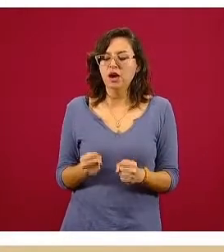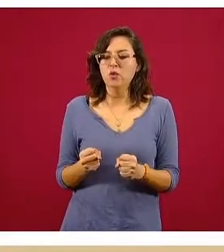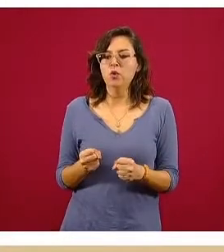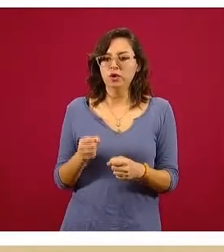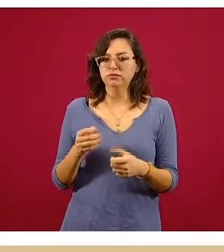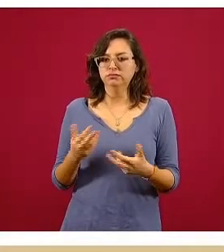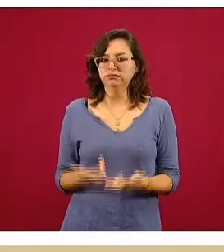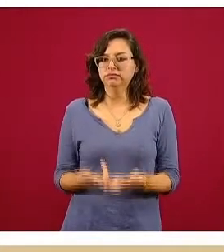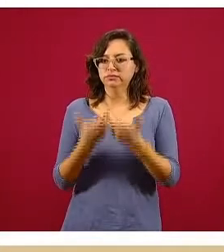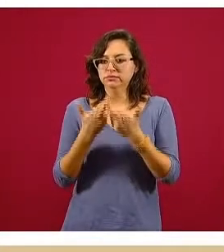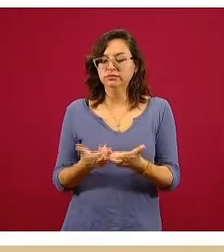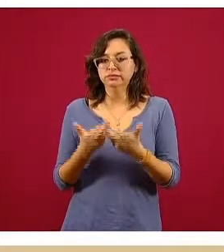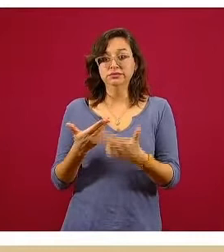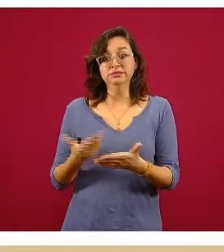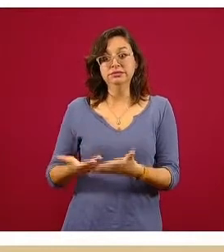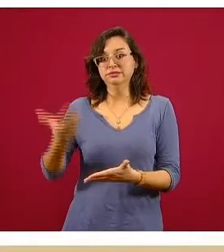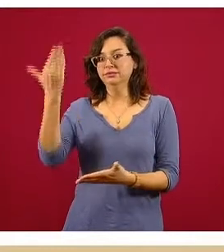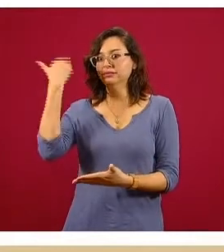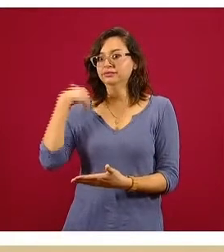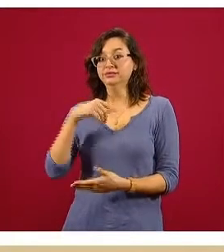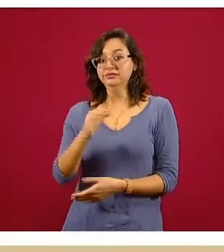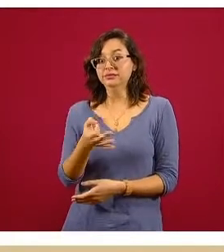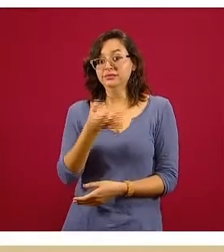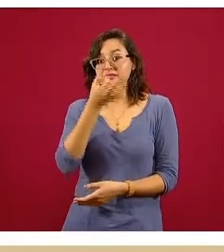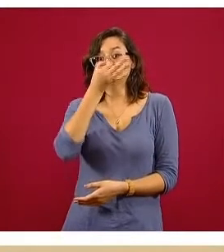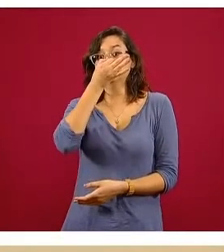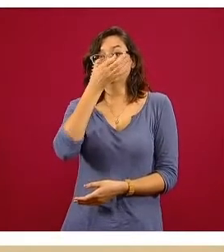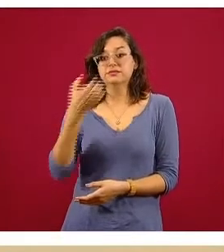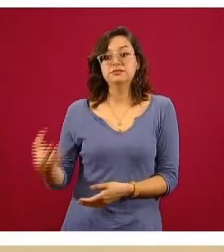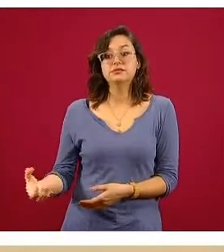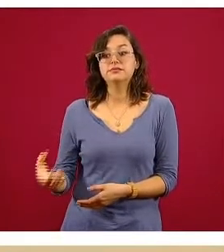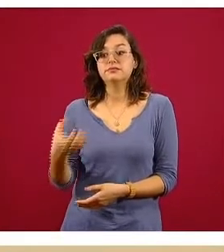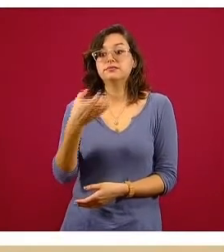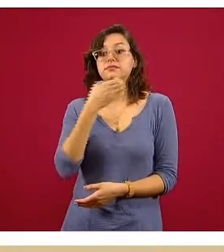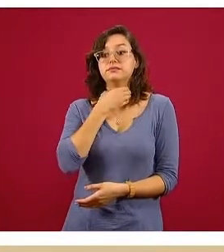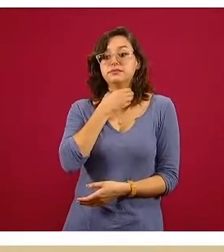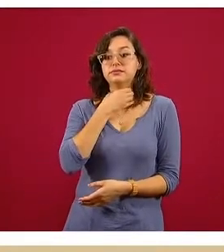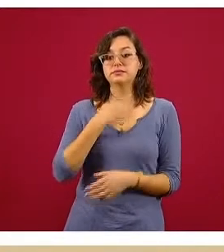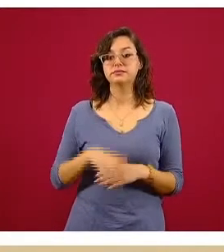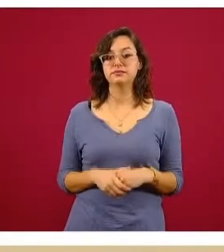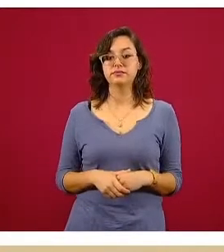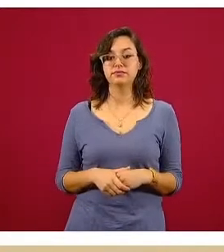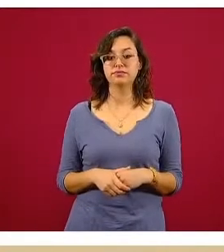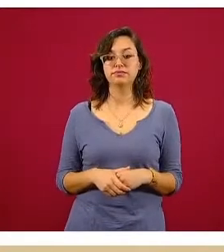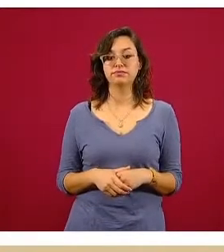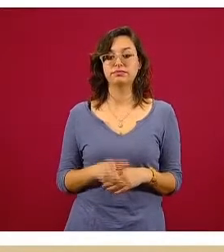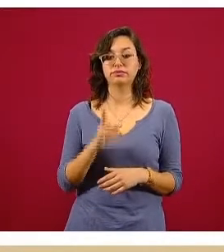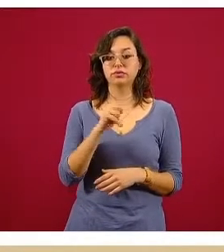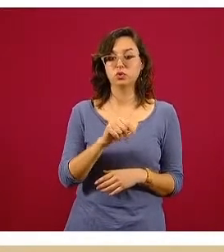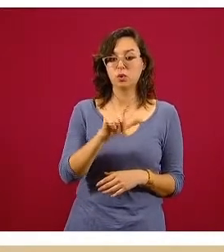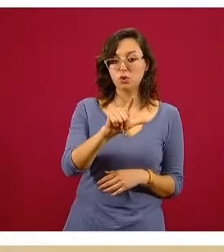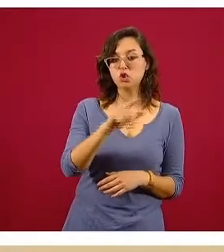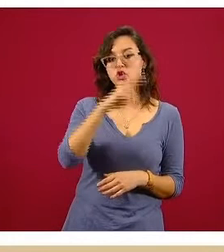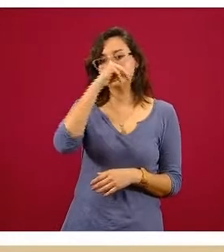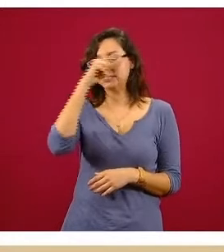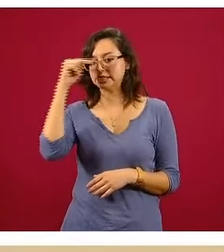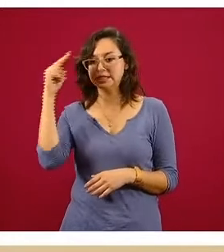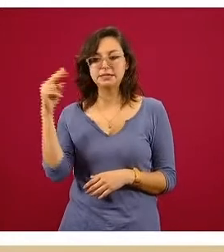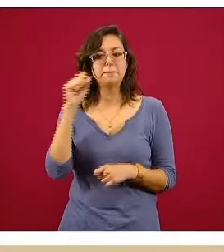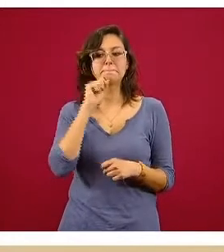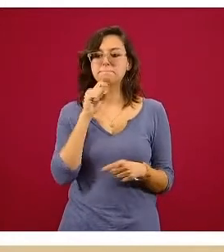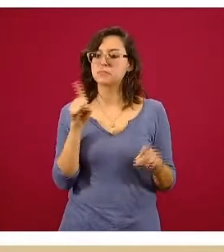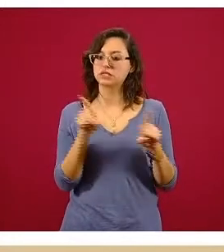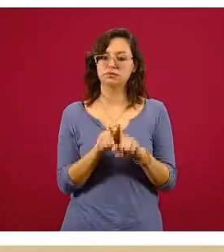momento había estado o había perdido durante el fin de semana. Nuevo León, Nayarit también continúan entre